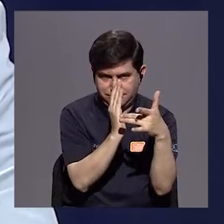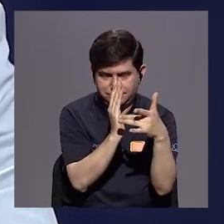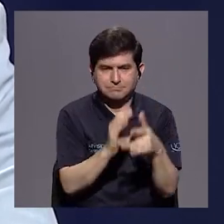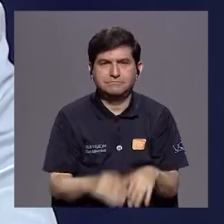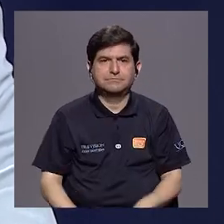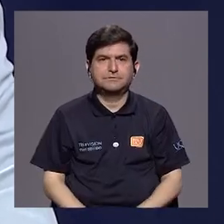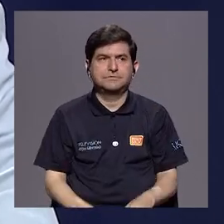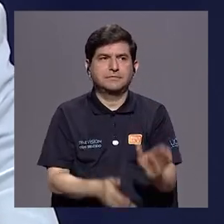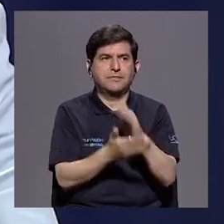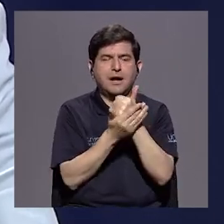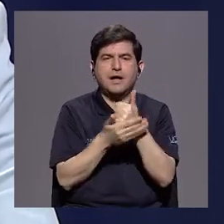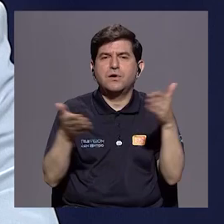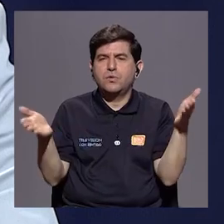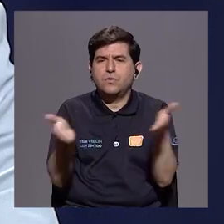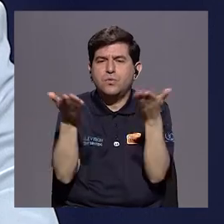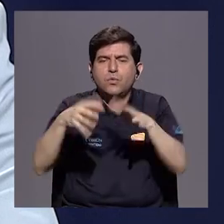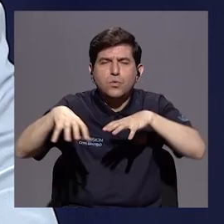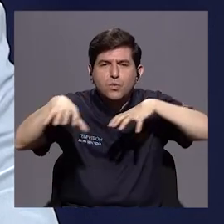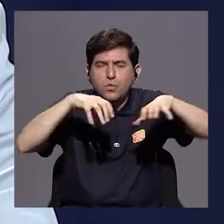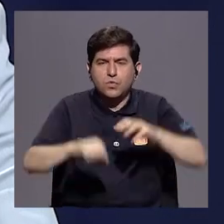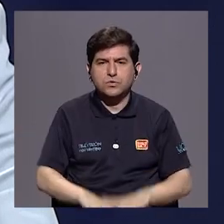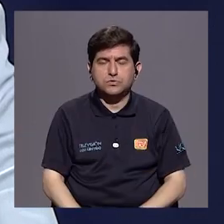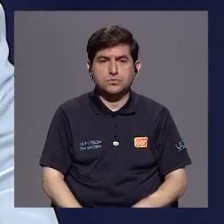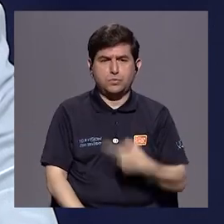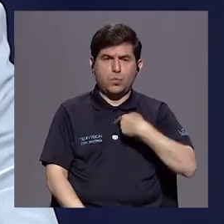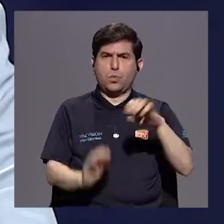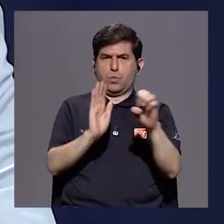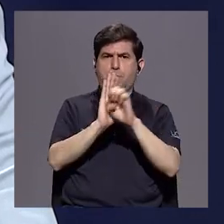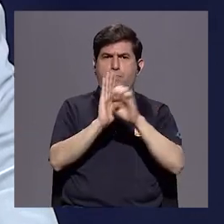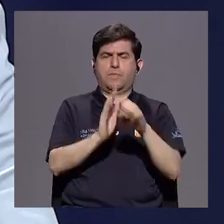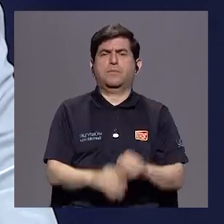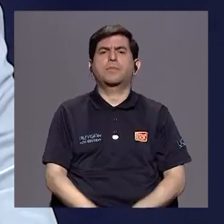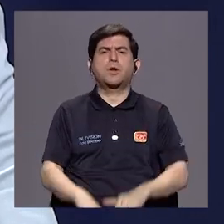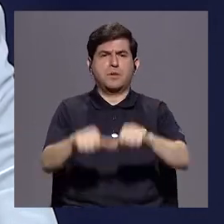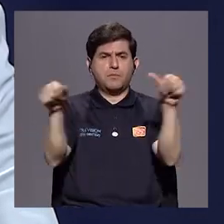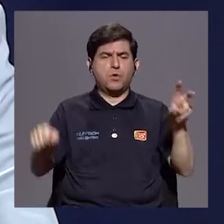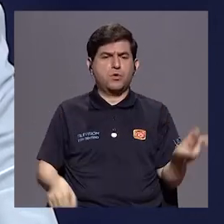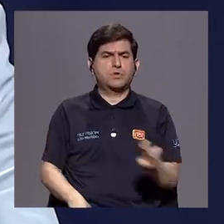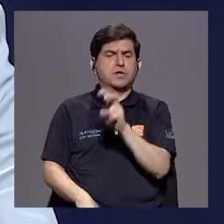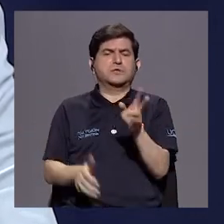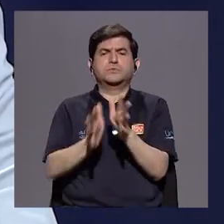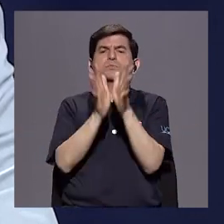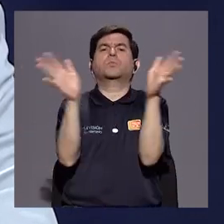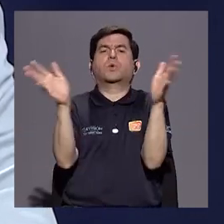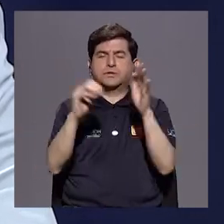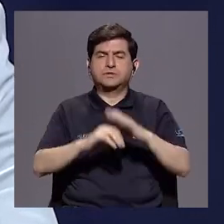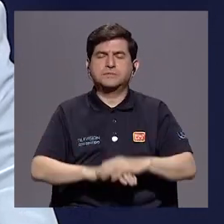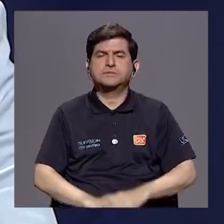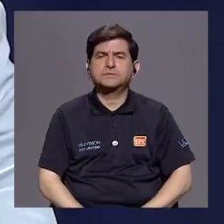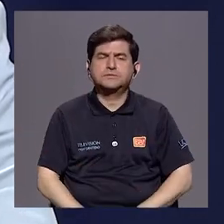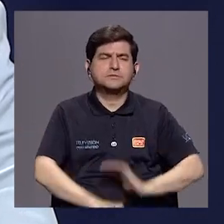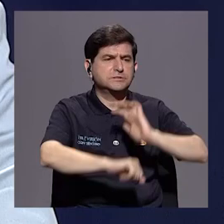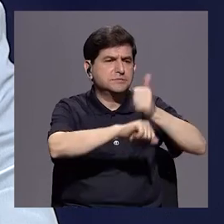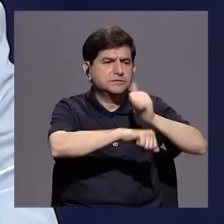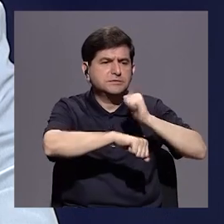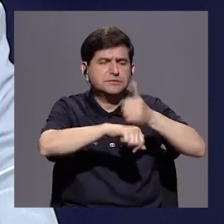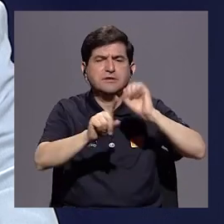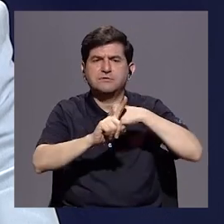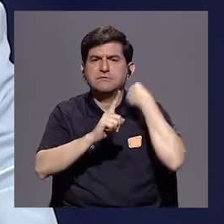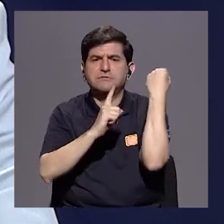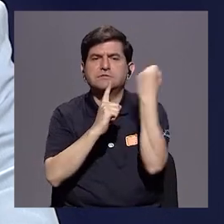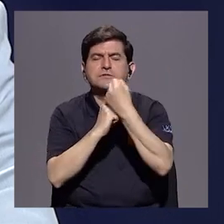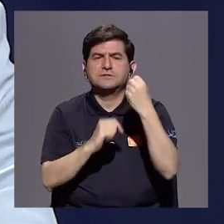moviendo algunos incentivos es posible ir por ejemplo en el sector del transporte público creando condiciones